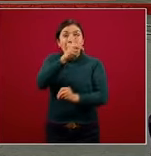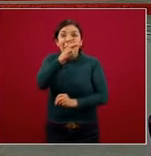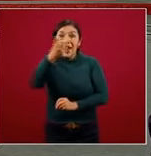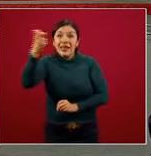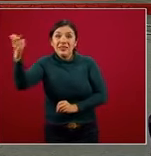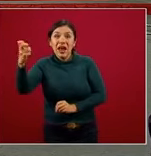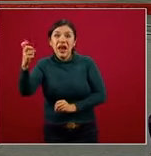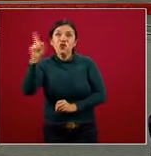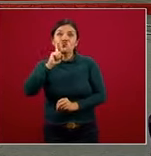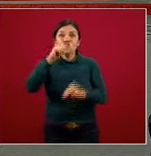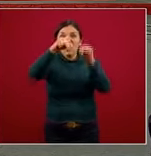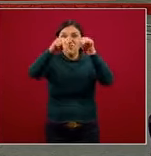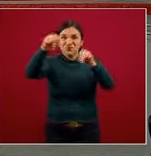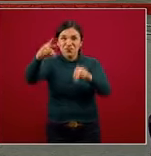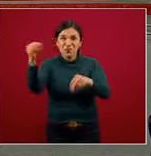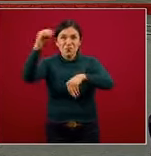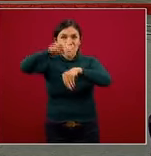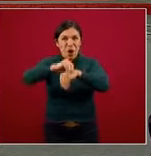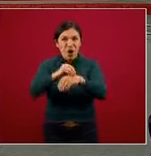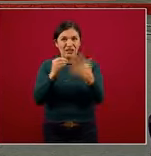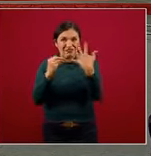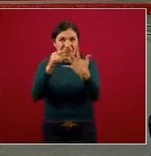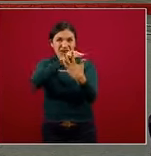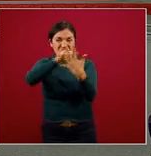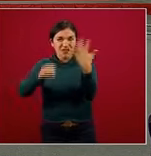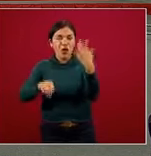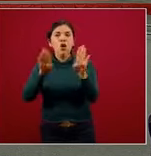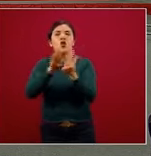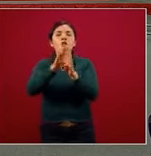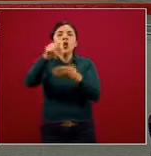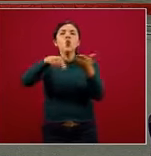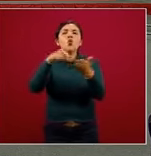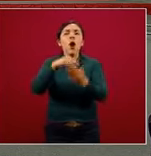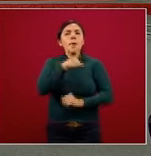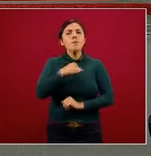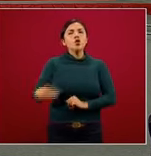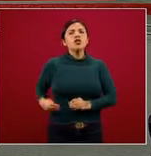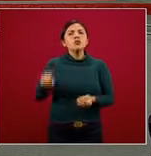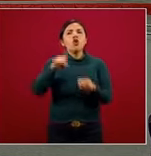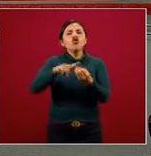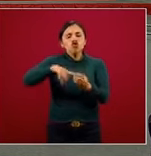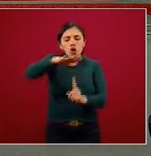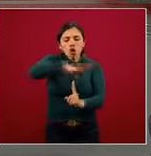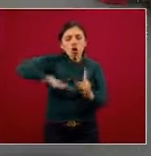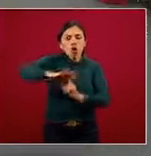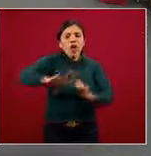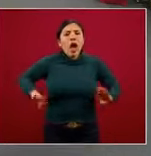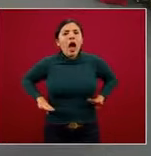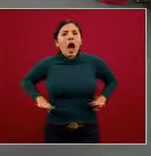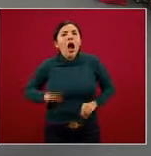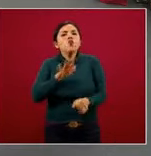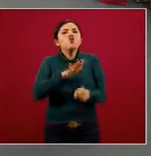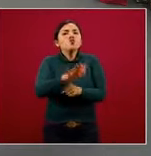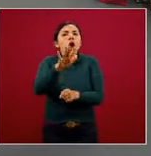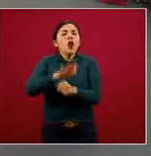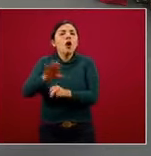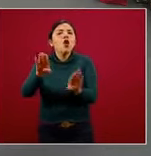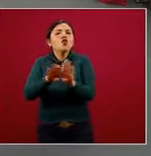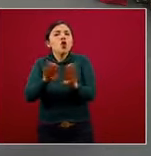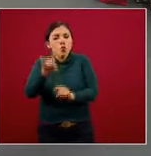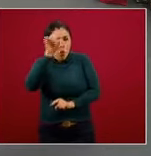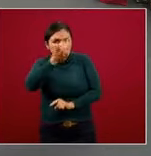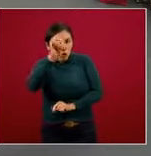heroínas diciéndonos más o menos por el municipio donde estamos cuáles serían las cosas